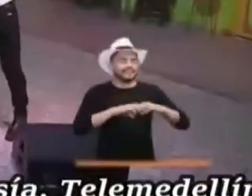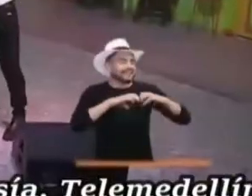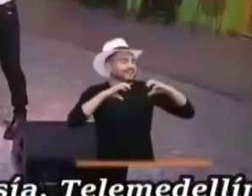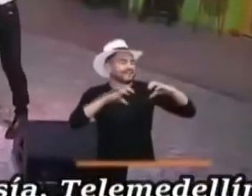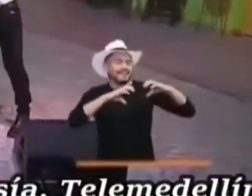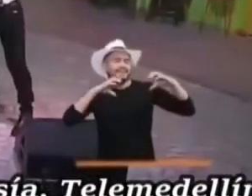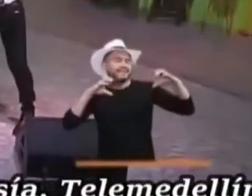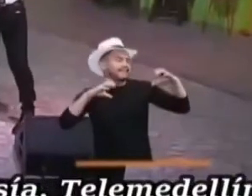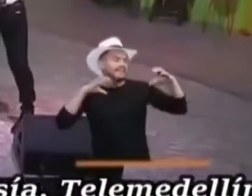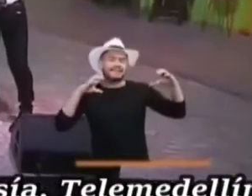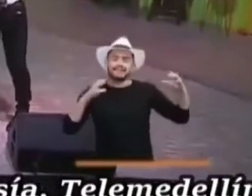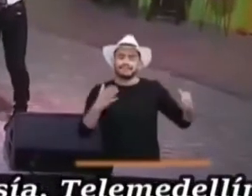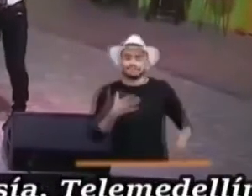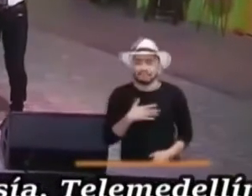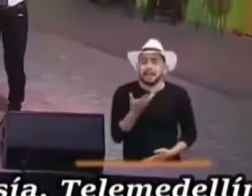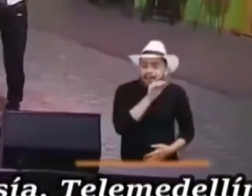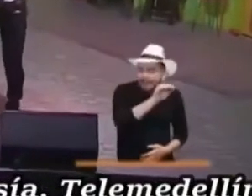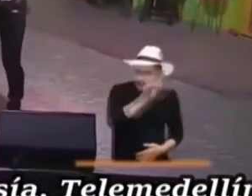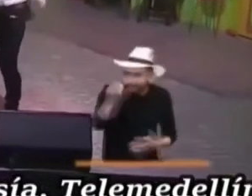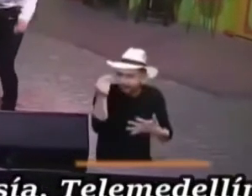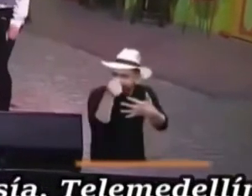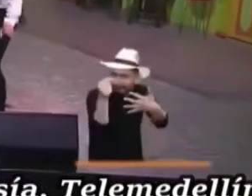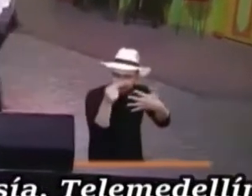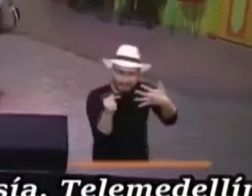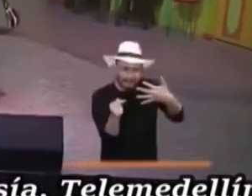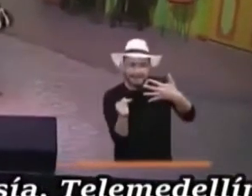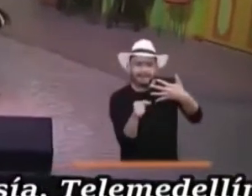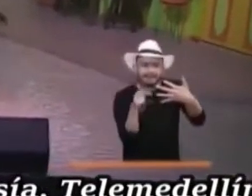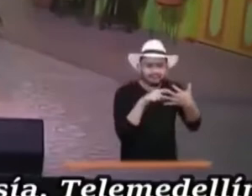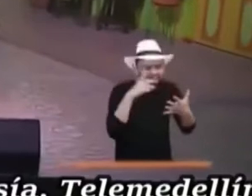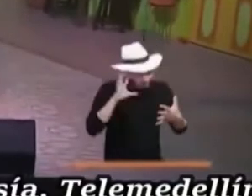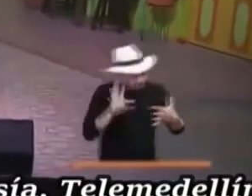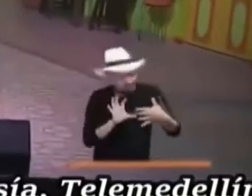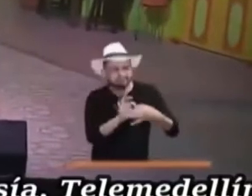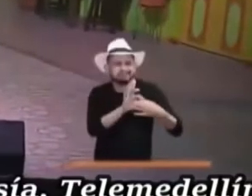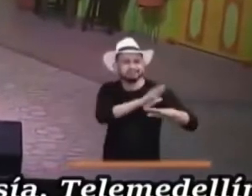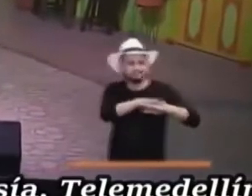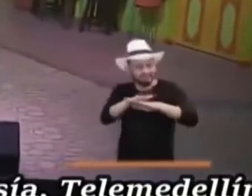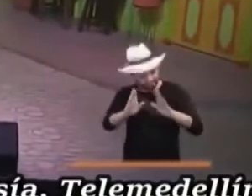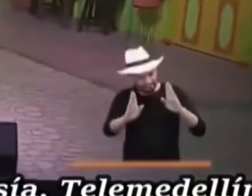No, señor, la casa es mía, casi toda la...